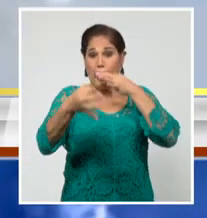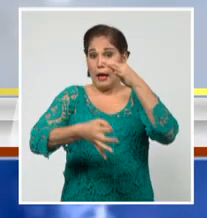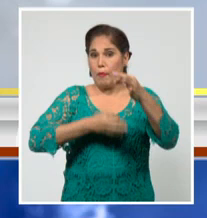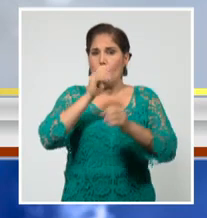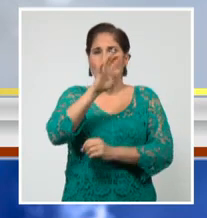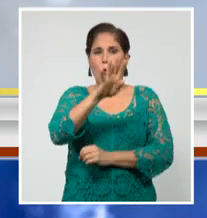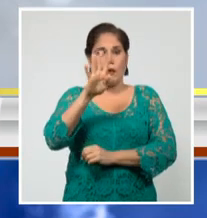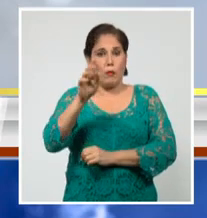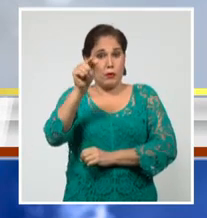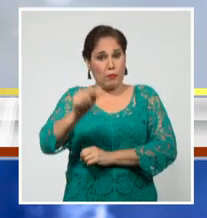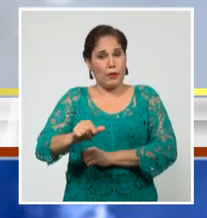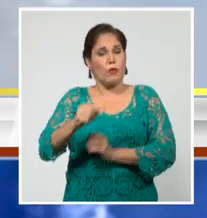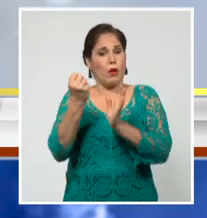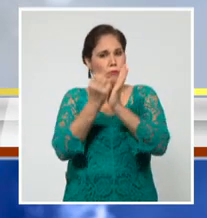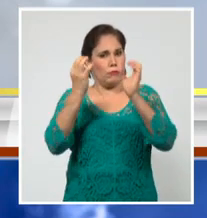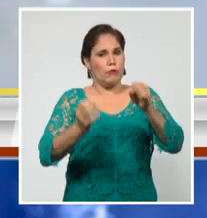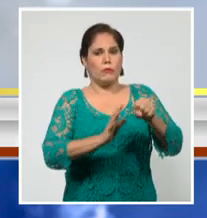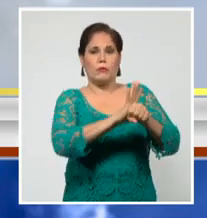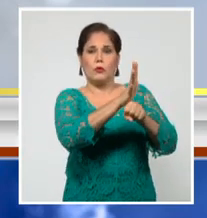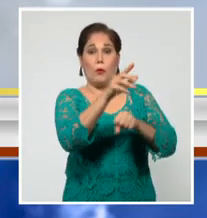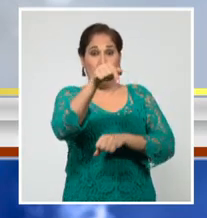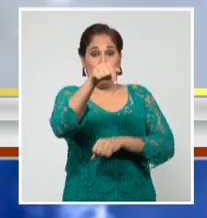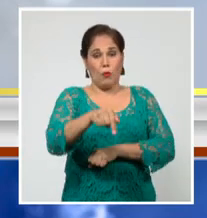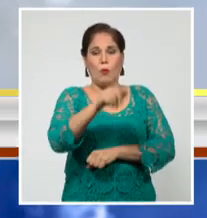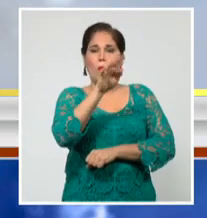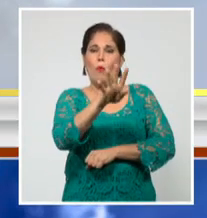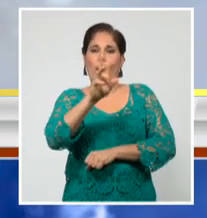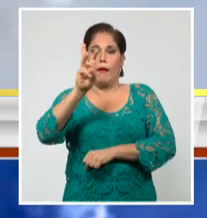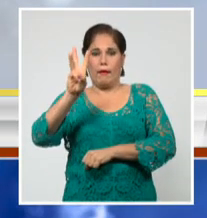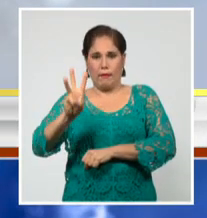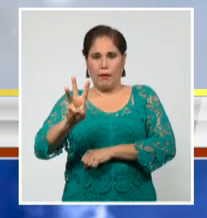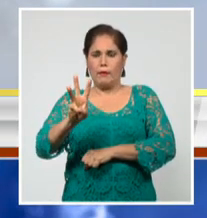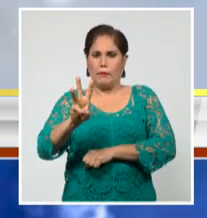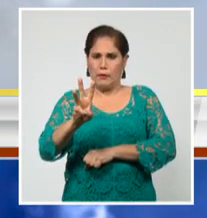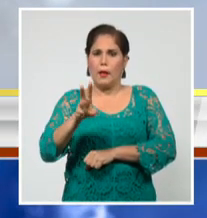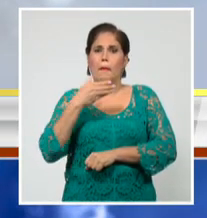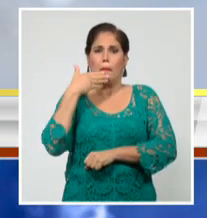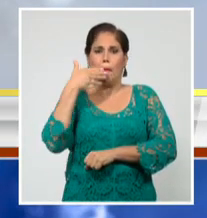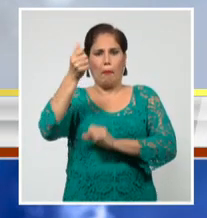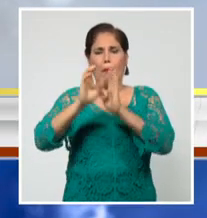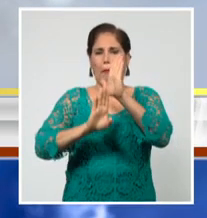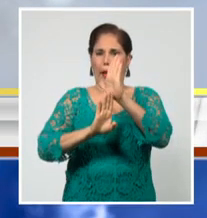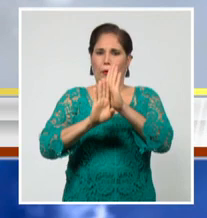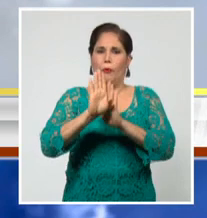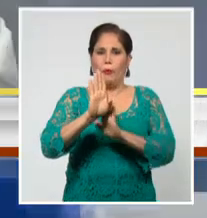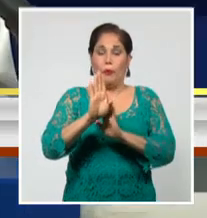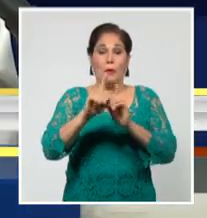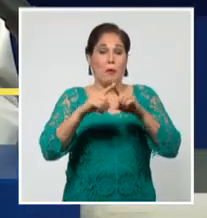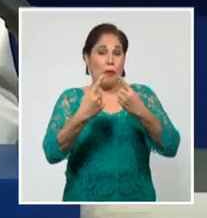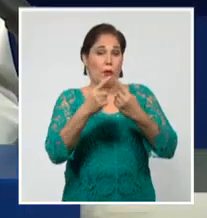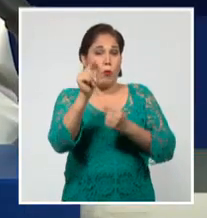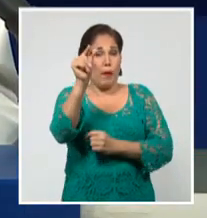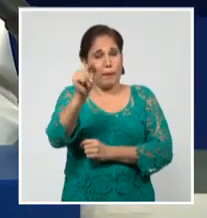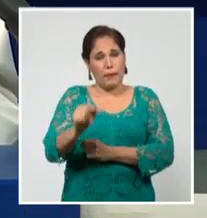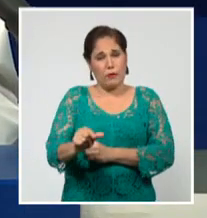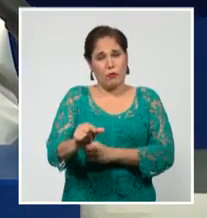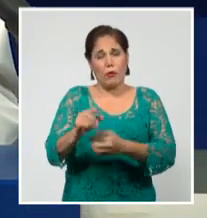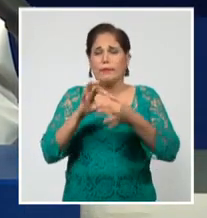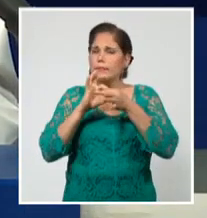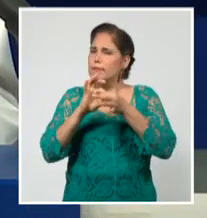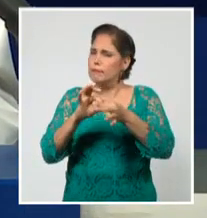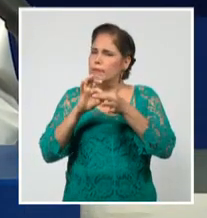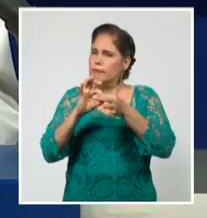44 personas confirmadas hasta el momento 43 se encuentran clínicamente estables se registra un